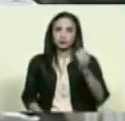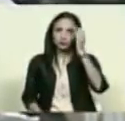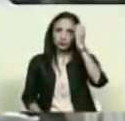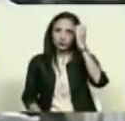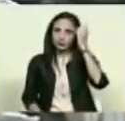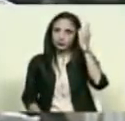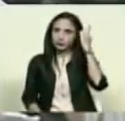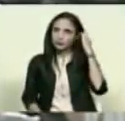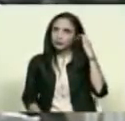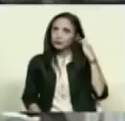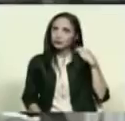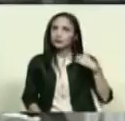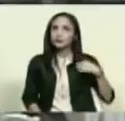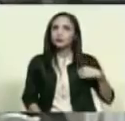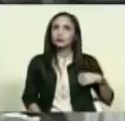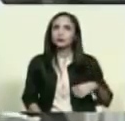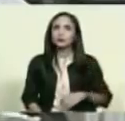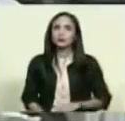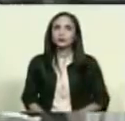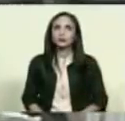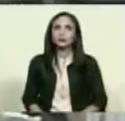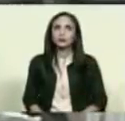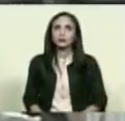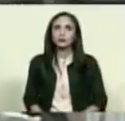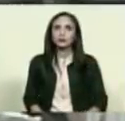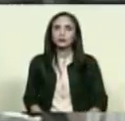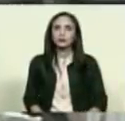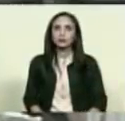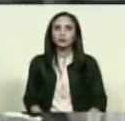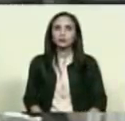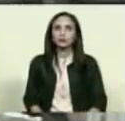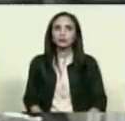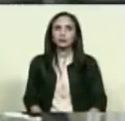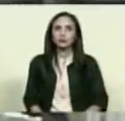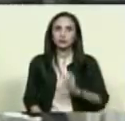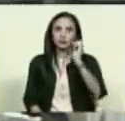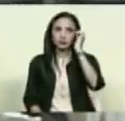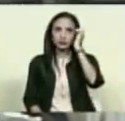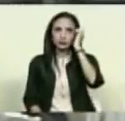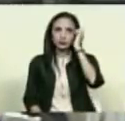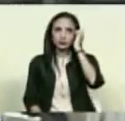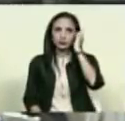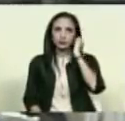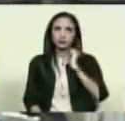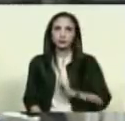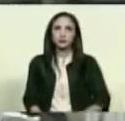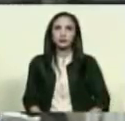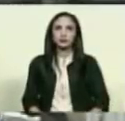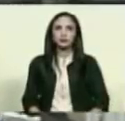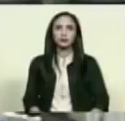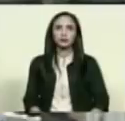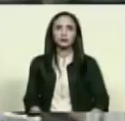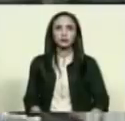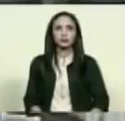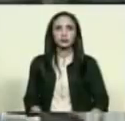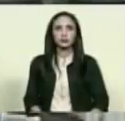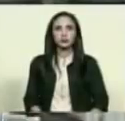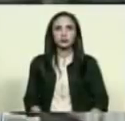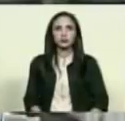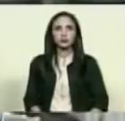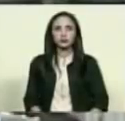Una posición de mayor solidez financiera propia. Hacia allá es que hay que avanzar. Hacia allá,